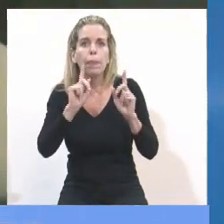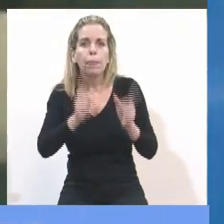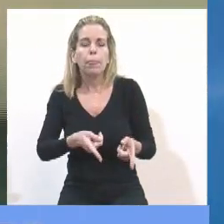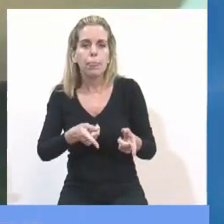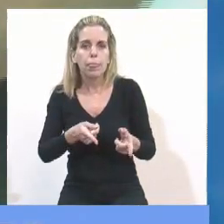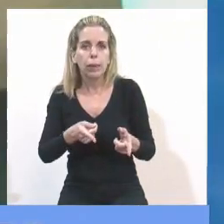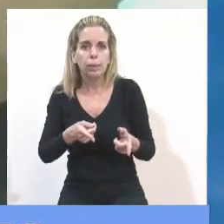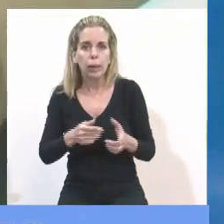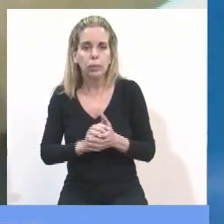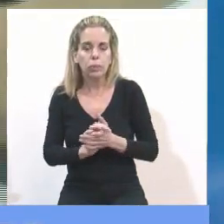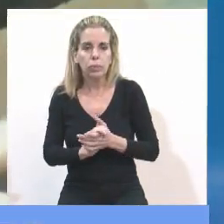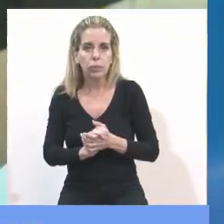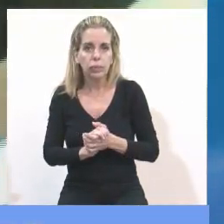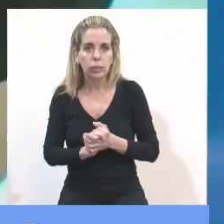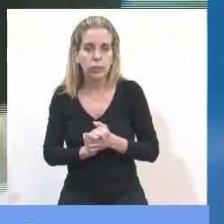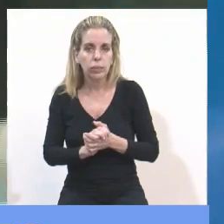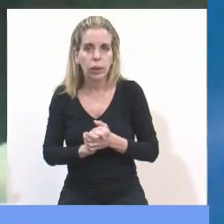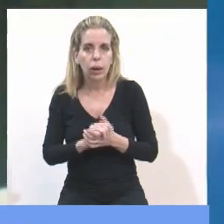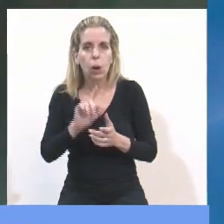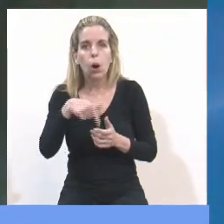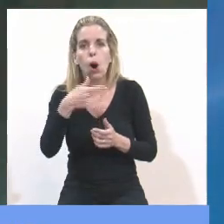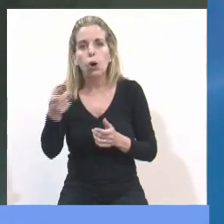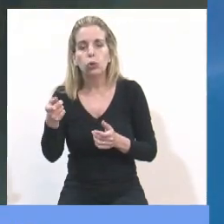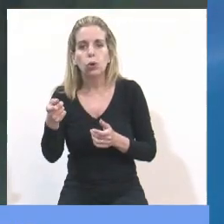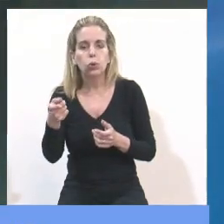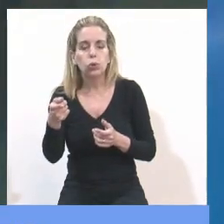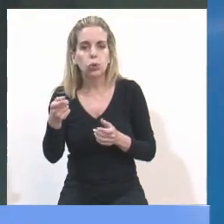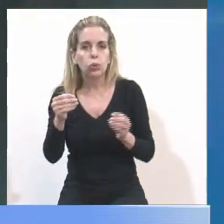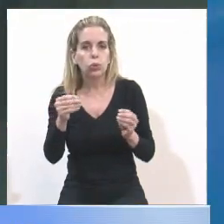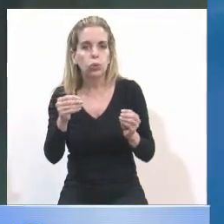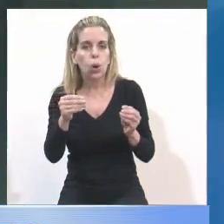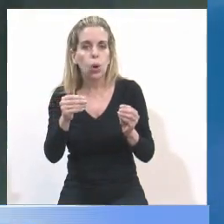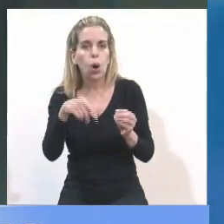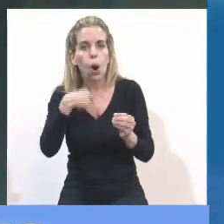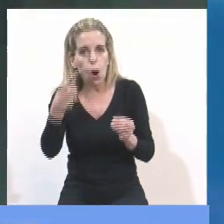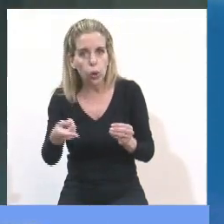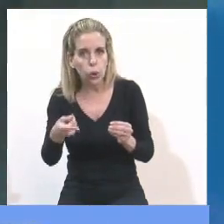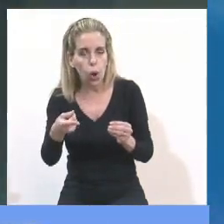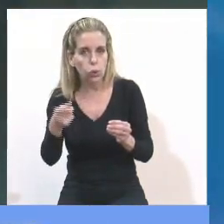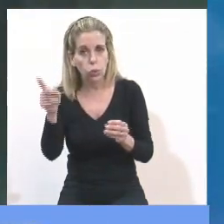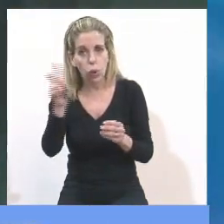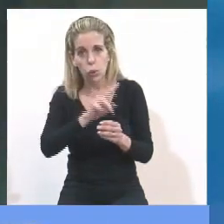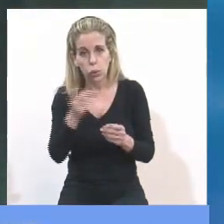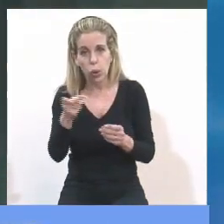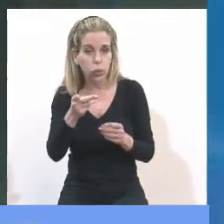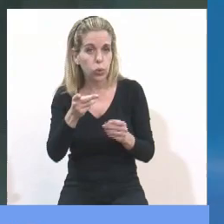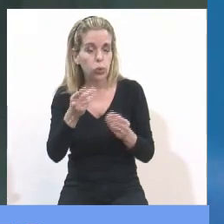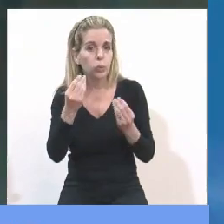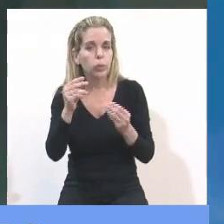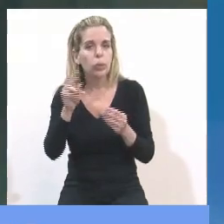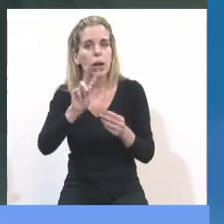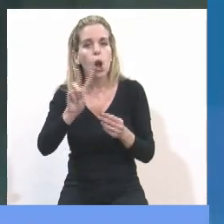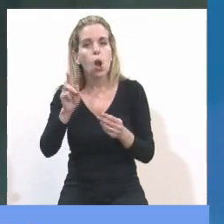puedo decir qué dicen los colegas de Bruglia y Bertuzzi respecto